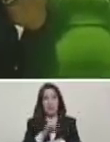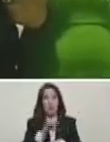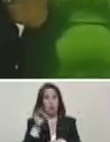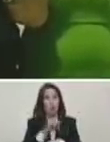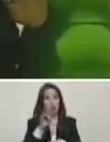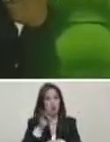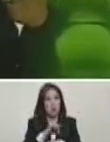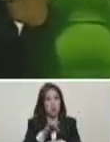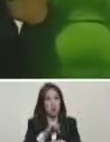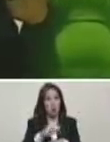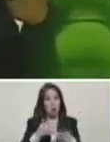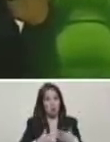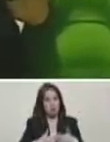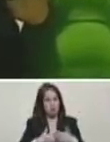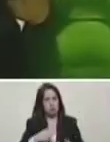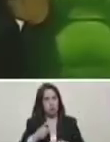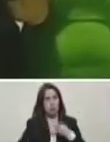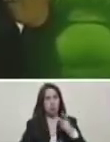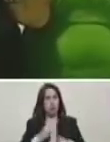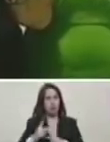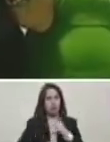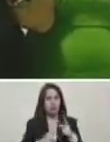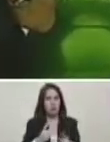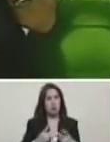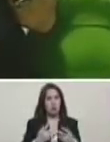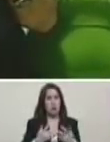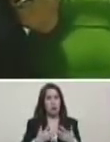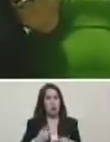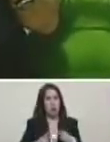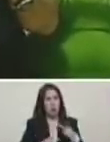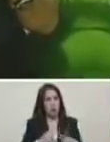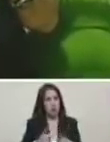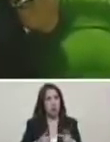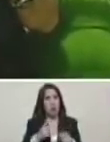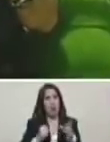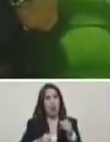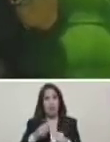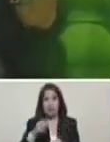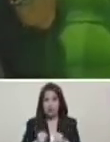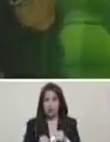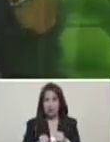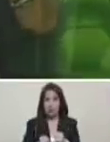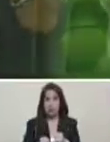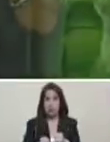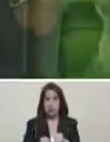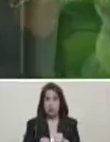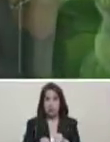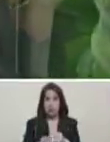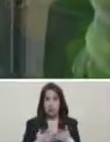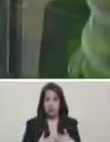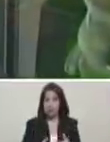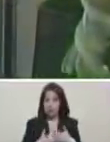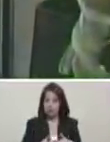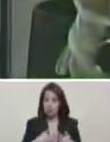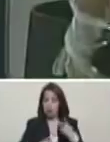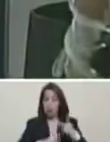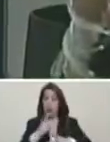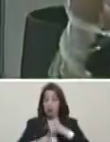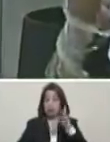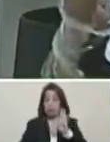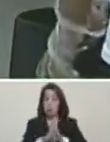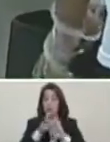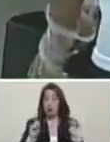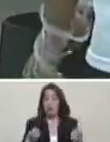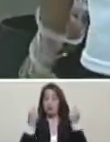de esta unidad productiva, planta procesadora de lácteo, que enmarca dentro del programa de